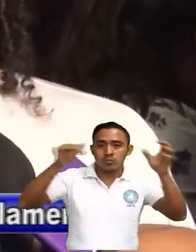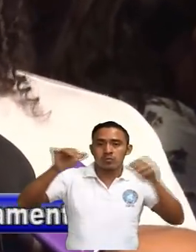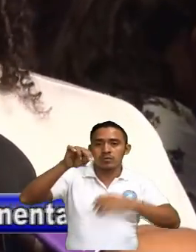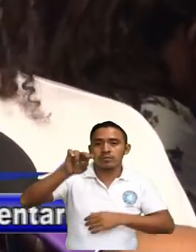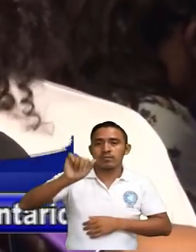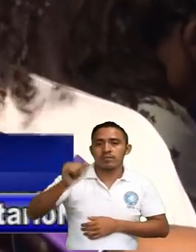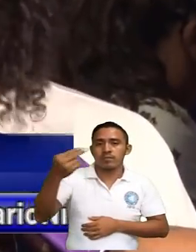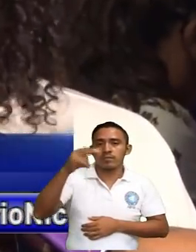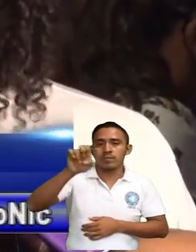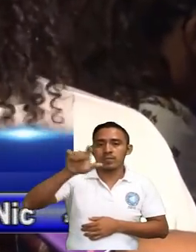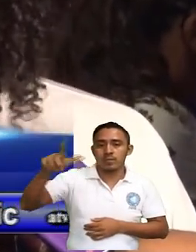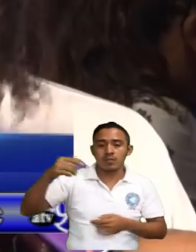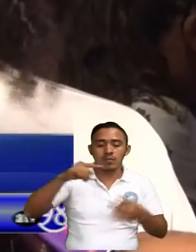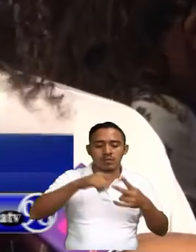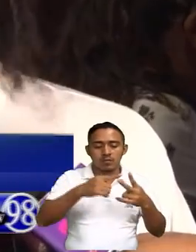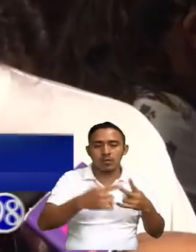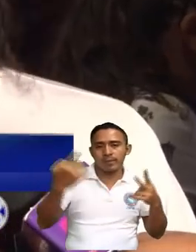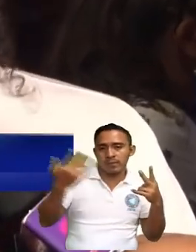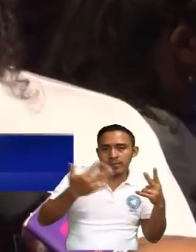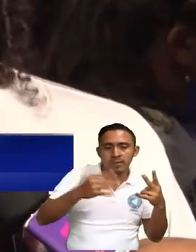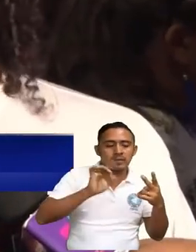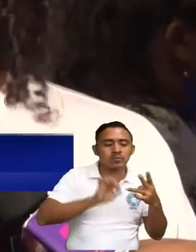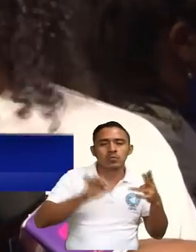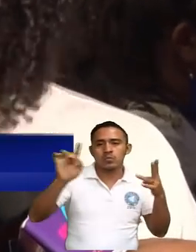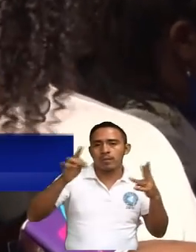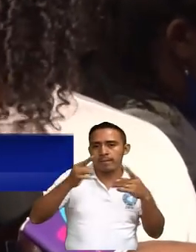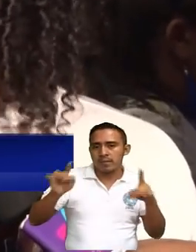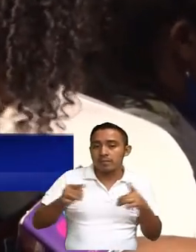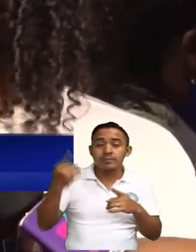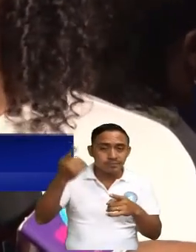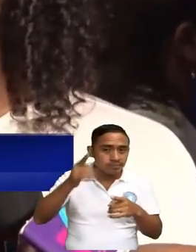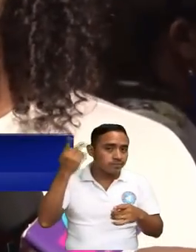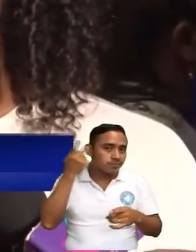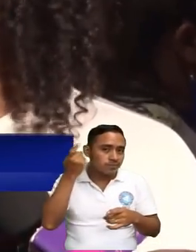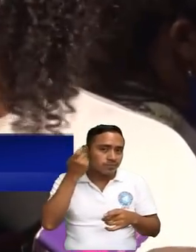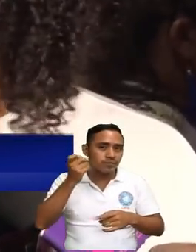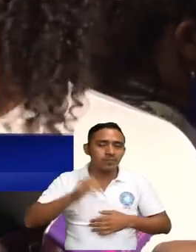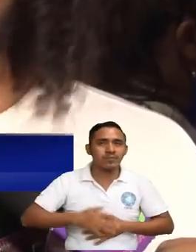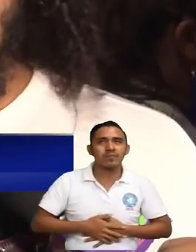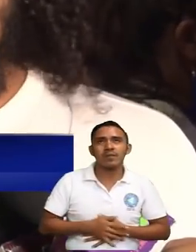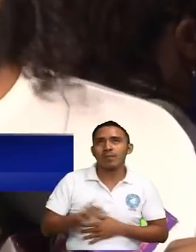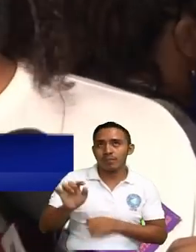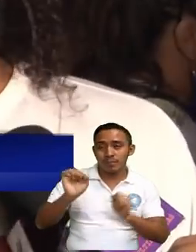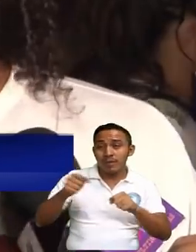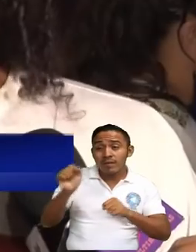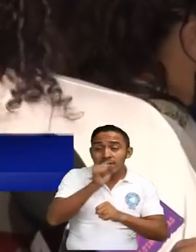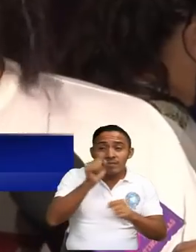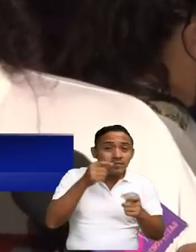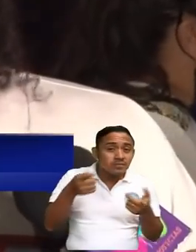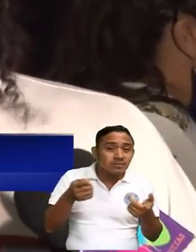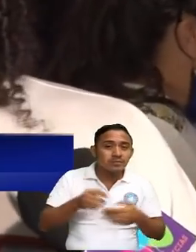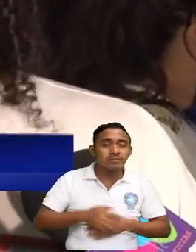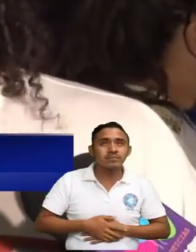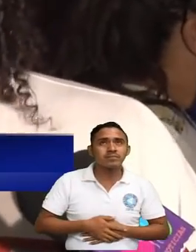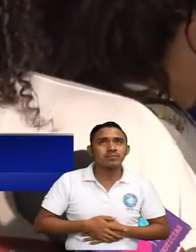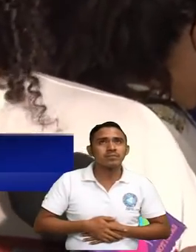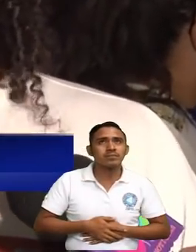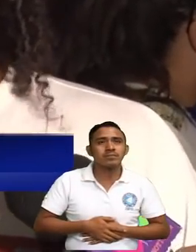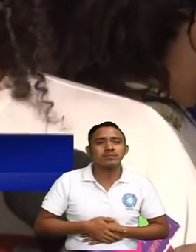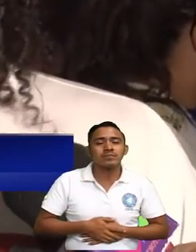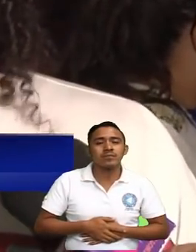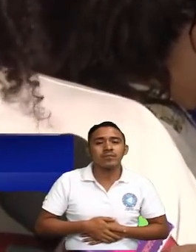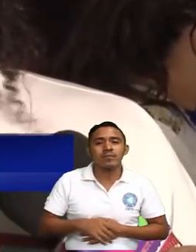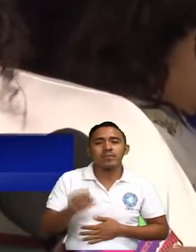dos raperos y un vocalista, también un melódico, y ahí van a escucharla. ¿Nos puedes regalar un toquecito ahí de lo que vas a interpretar?